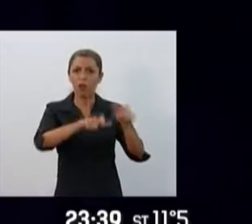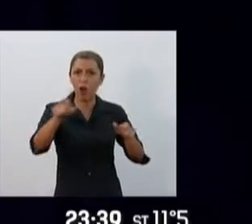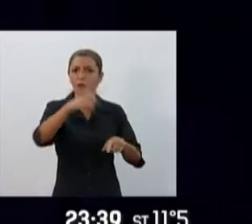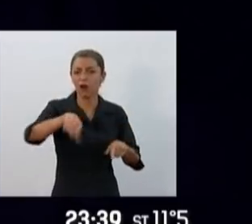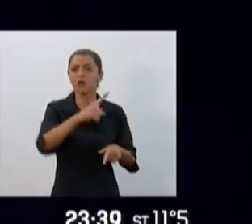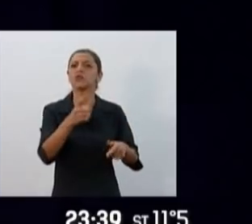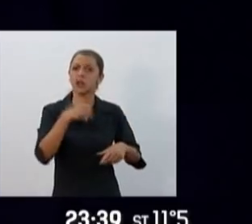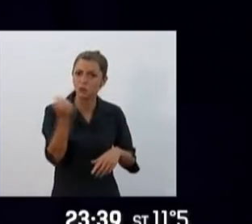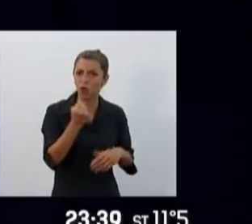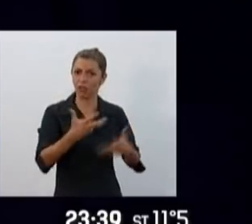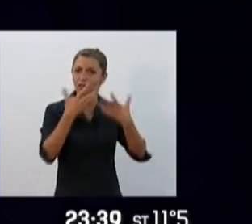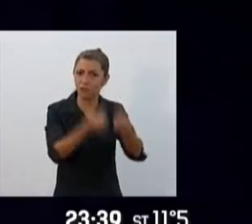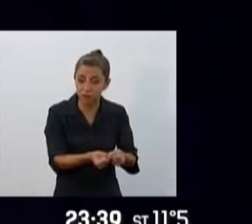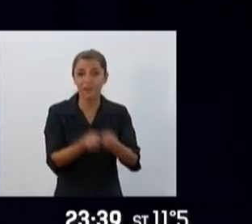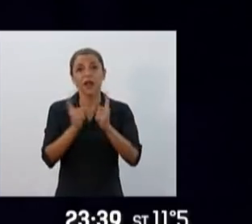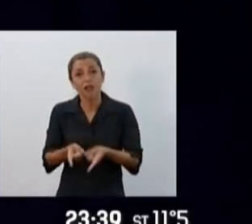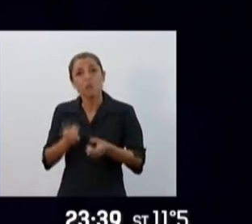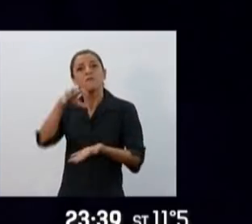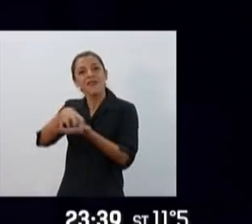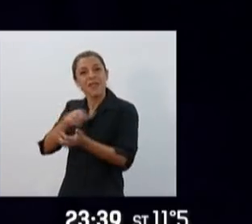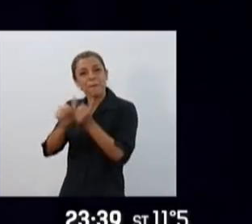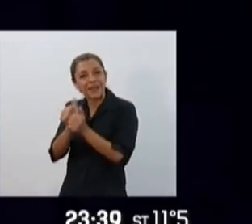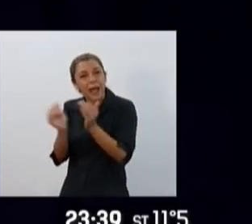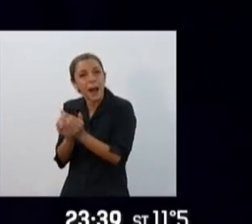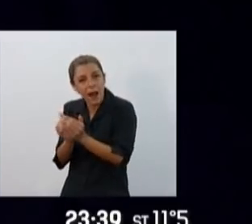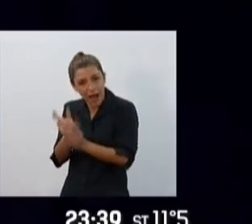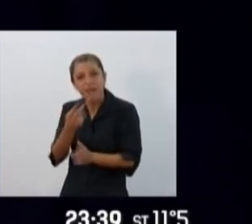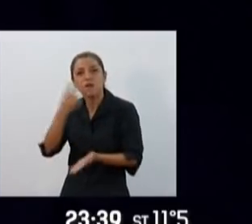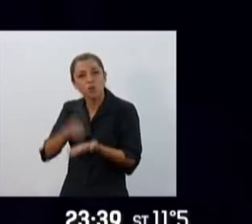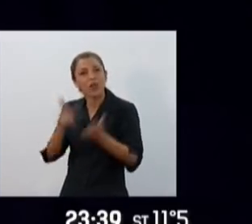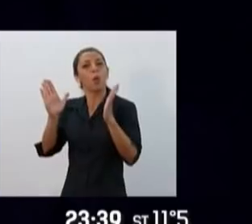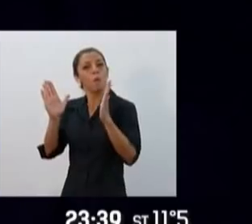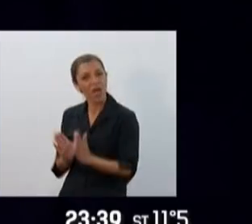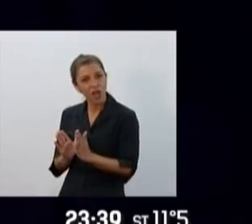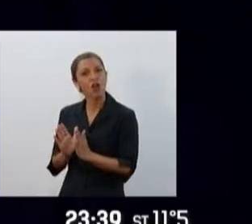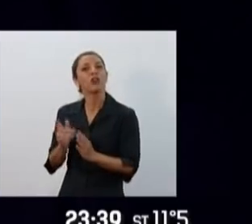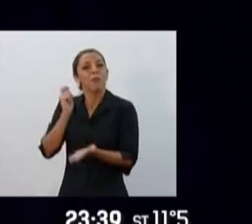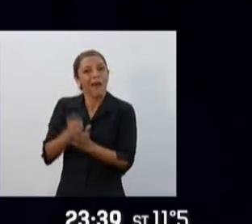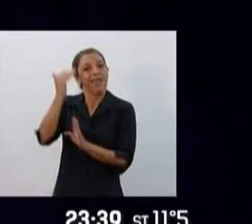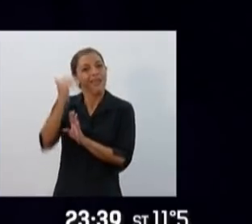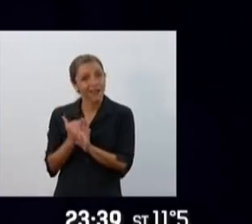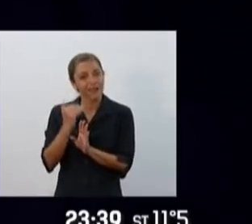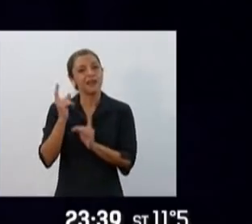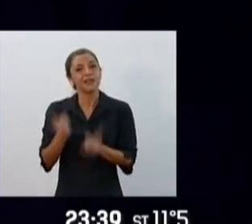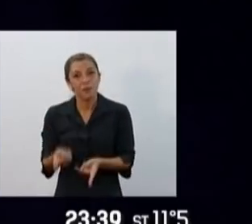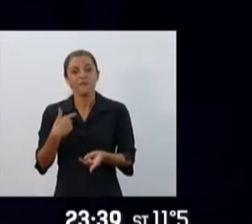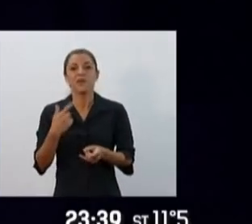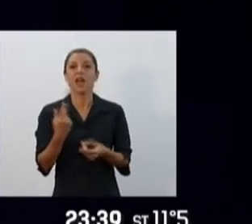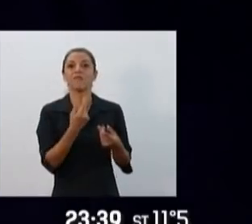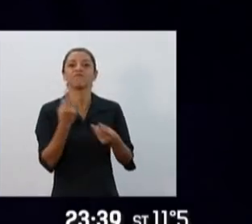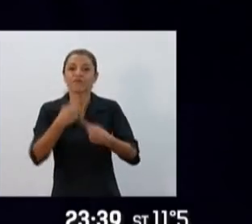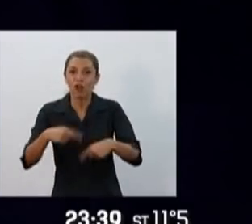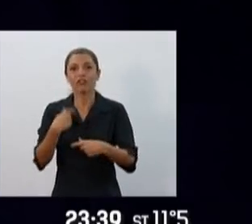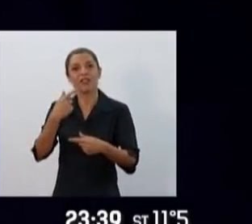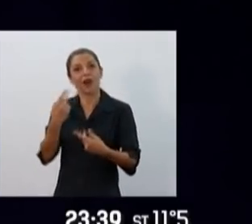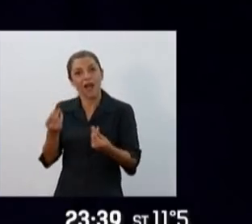los impuestos a las pequeñas y medianas empresas y reconstituirles su capital de trabajo. Hay que hacer